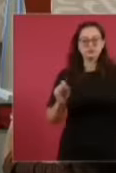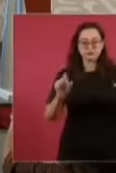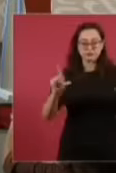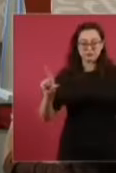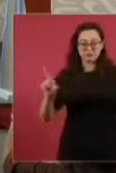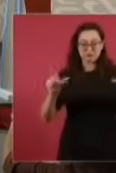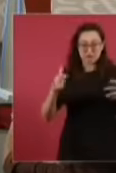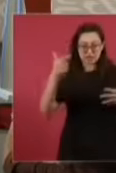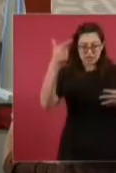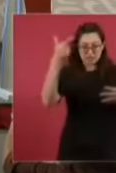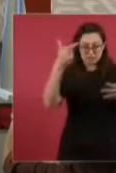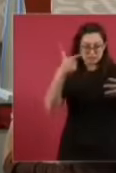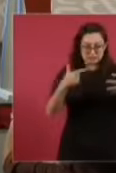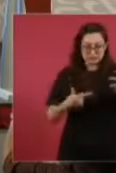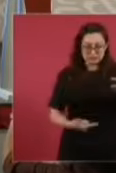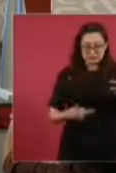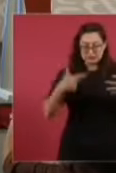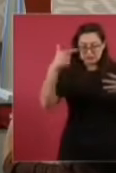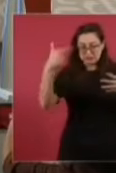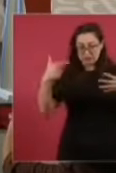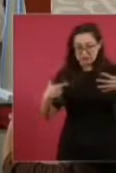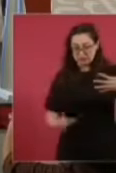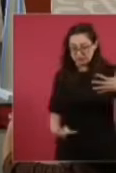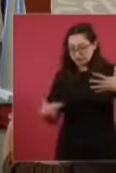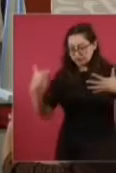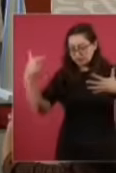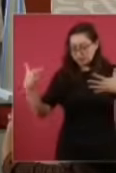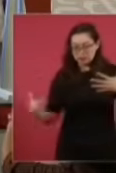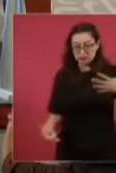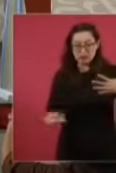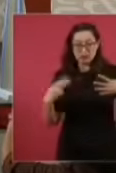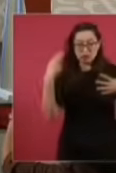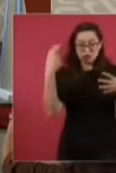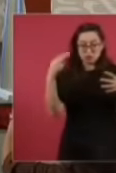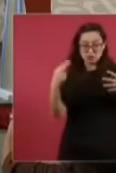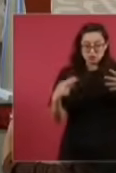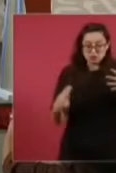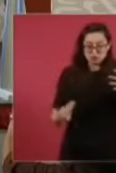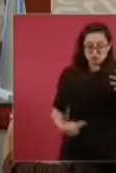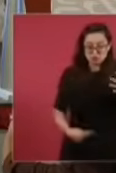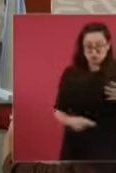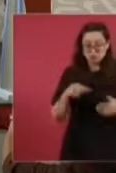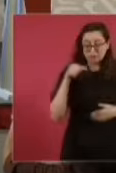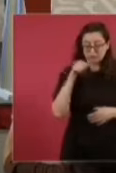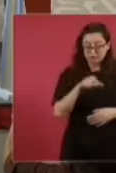las personas que volaron hacia, que salieron